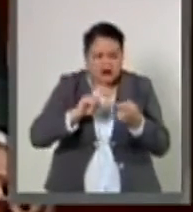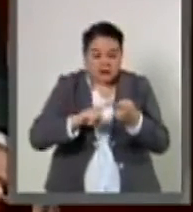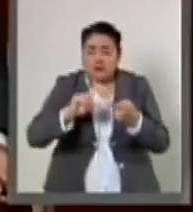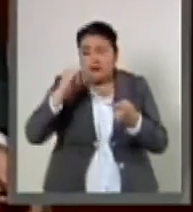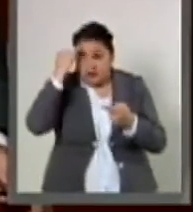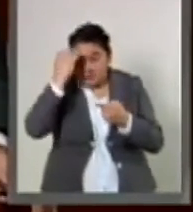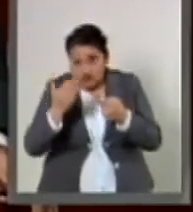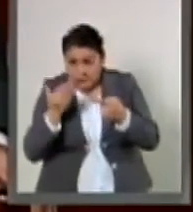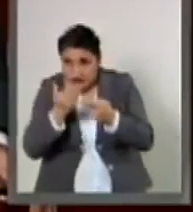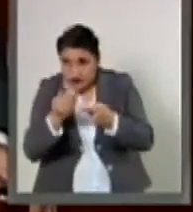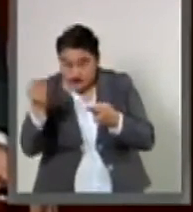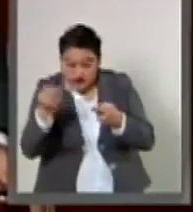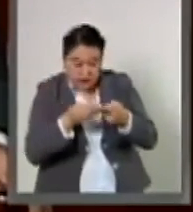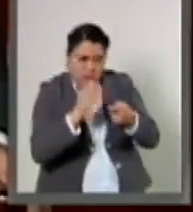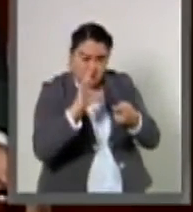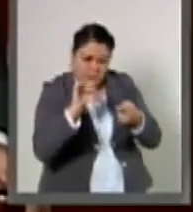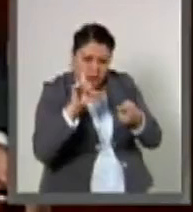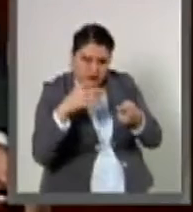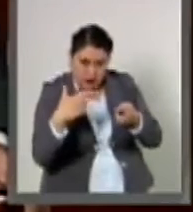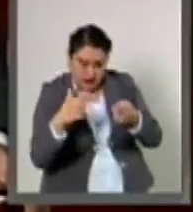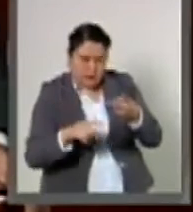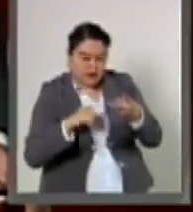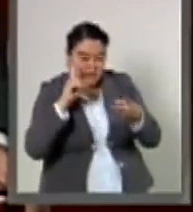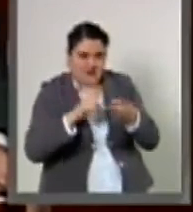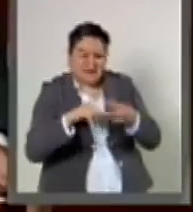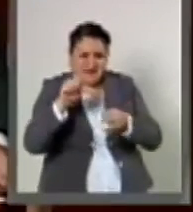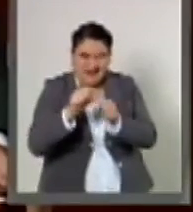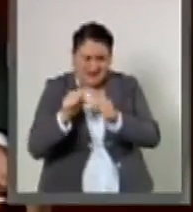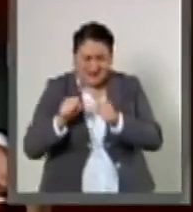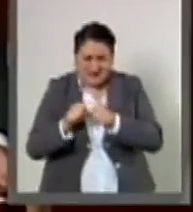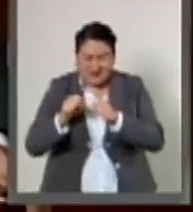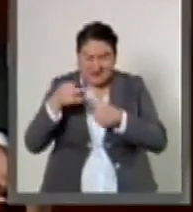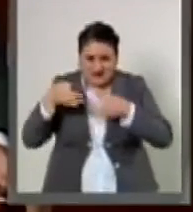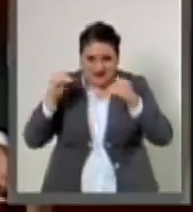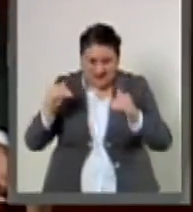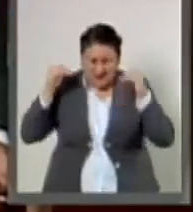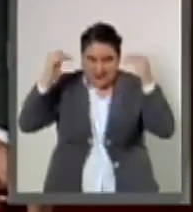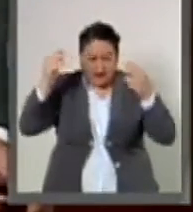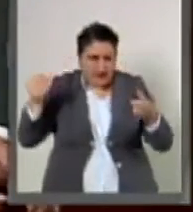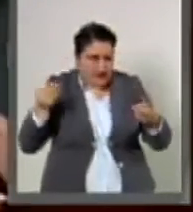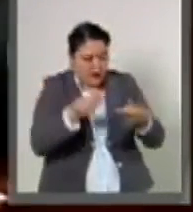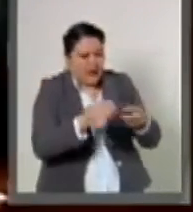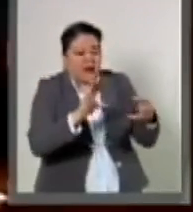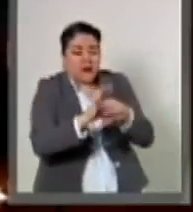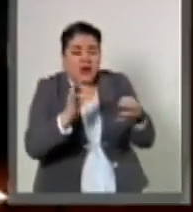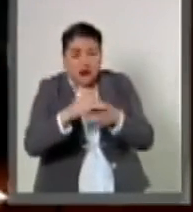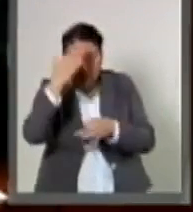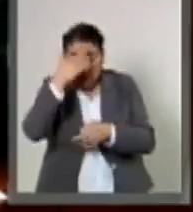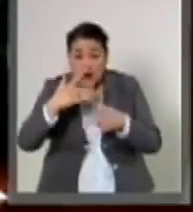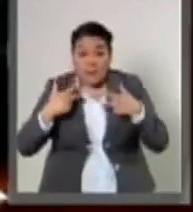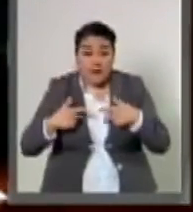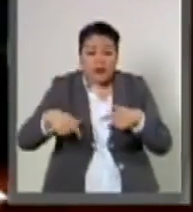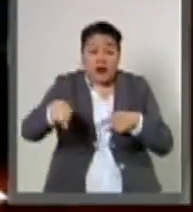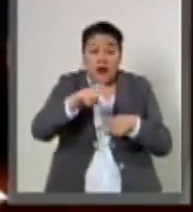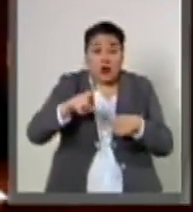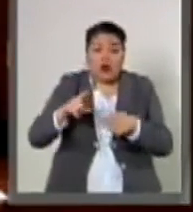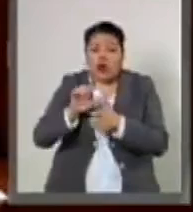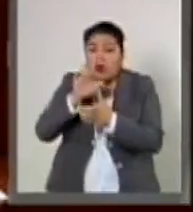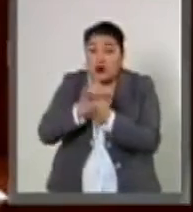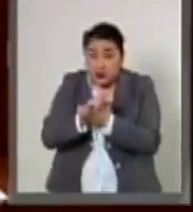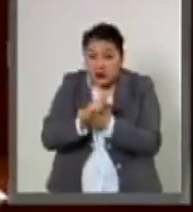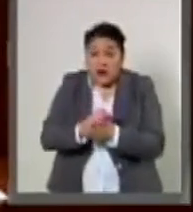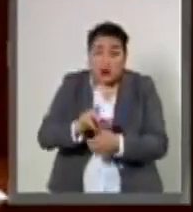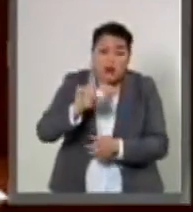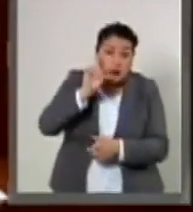de la Suprema Corte en cuanto a la pensión por viudez, a fin de garantizar que los requisitos para los beneficiarios sean los